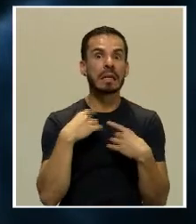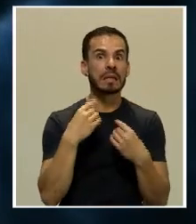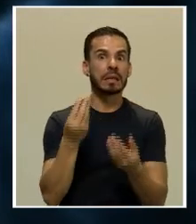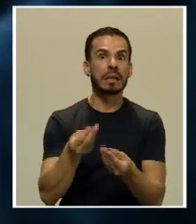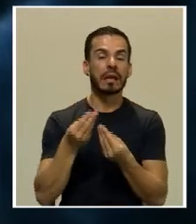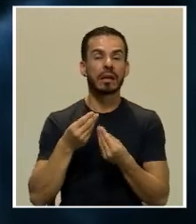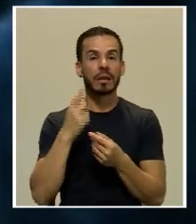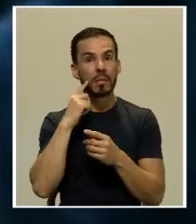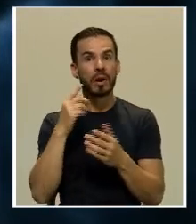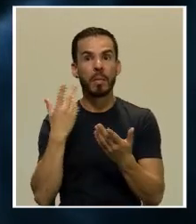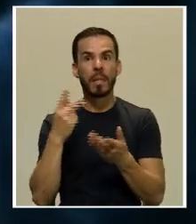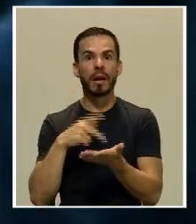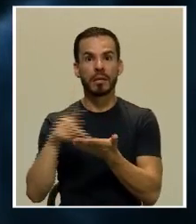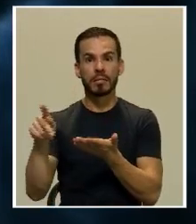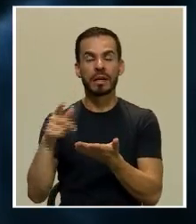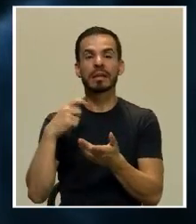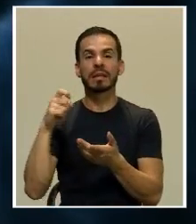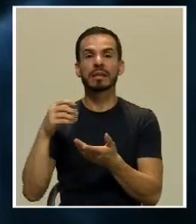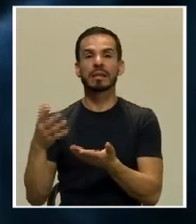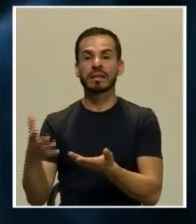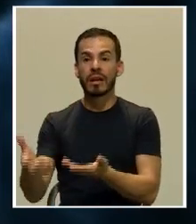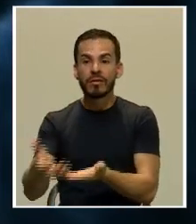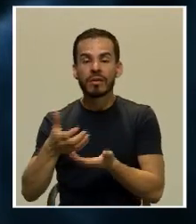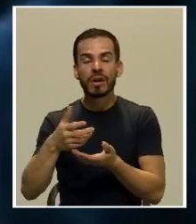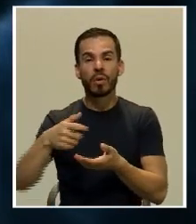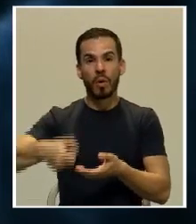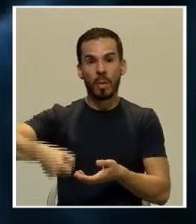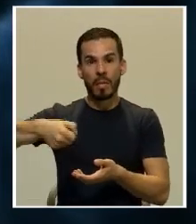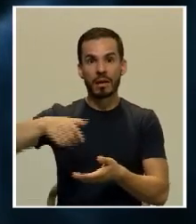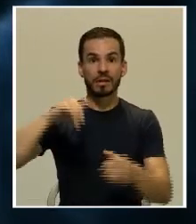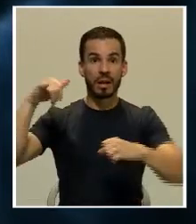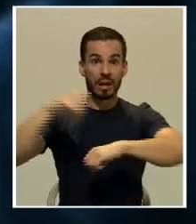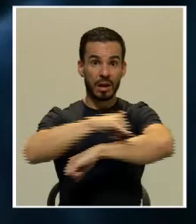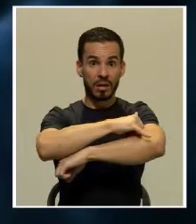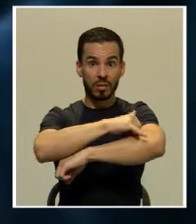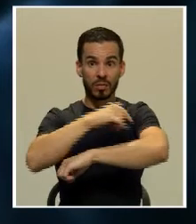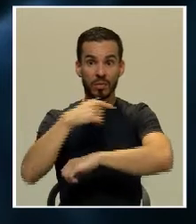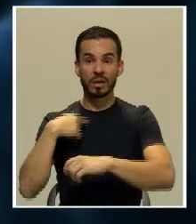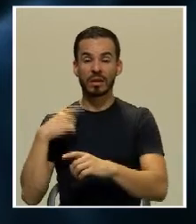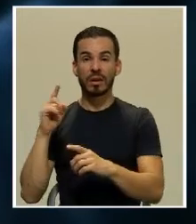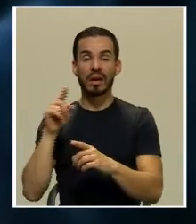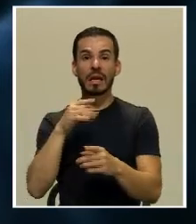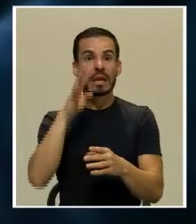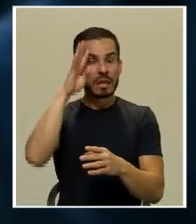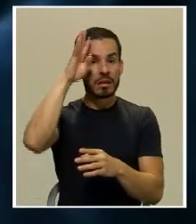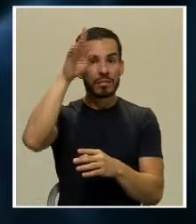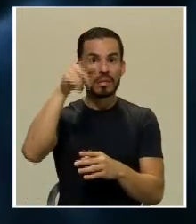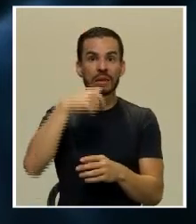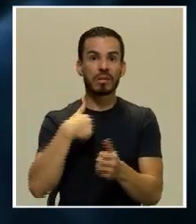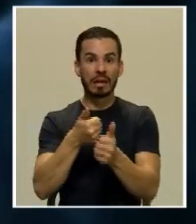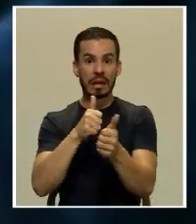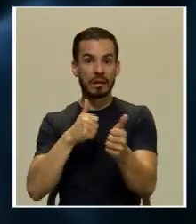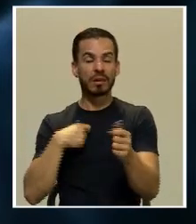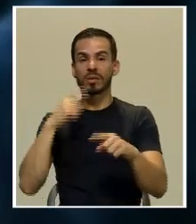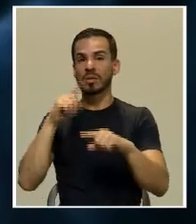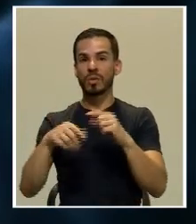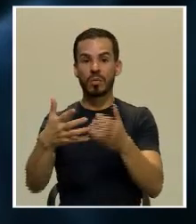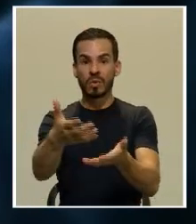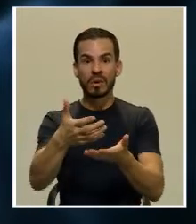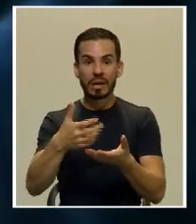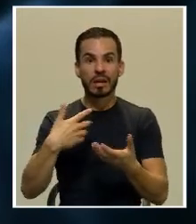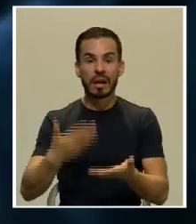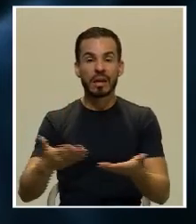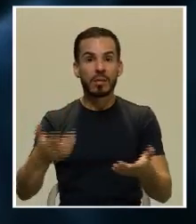adquirir el bien, pero para cancelarla necesita que le recoja una maleta en el aeropuerto. El timador inventa que tuvo un atraso y no podrá retirar